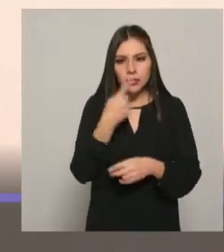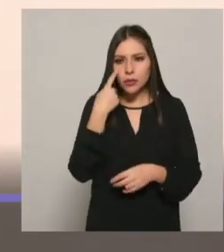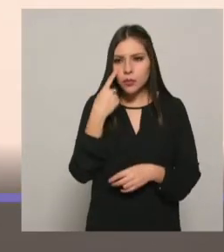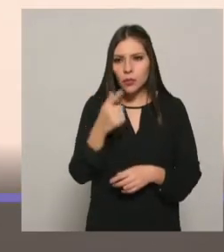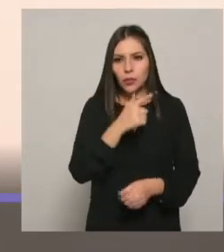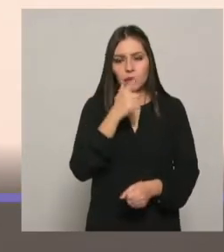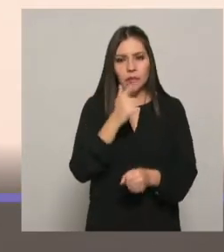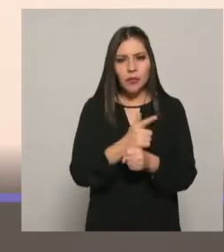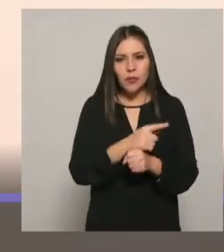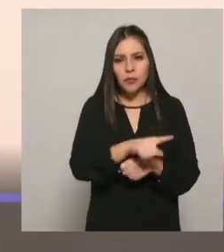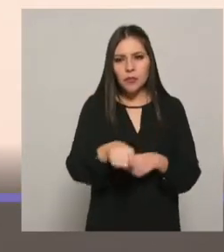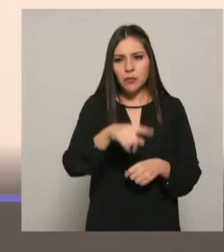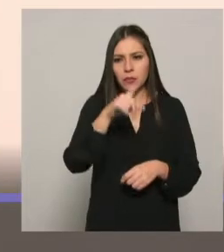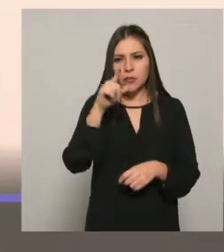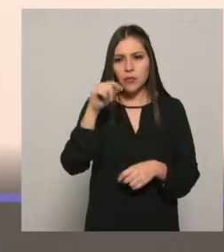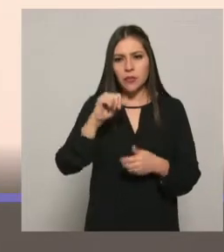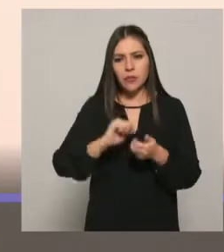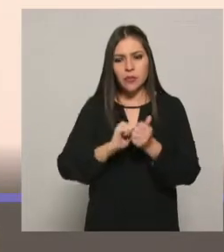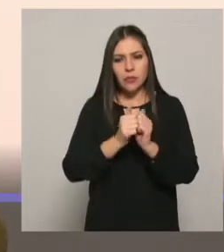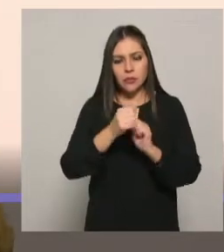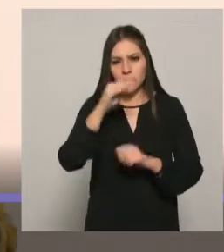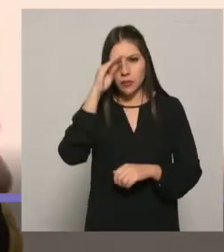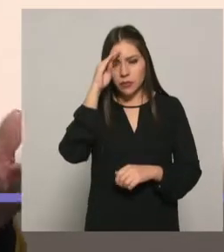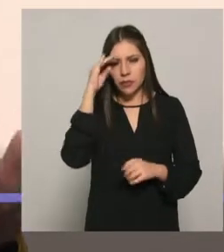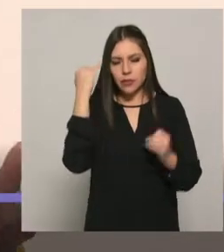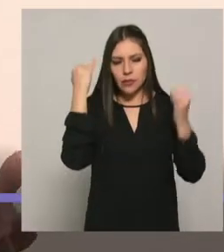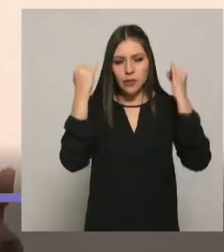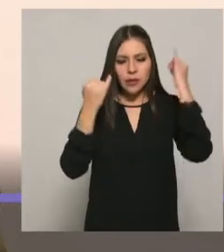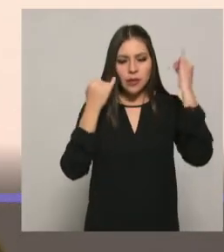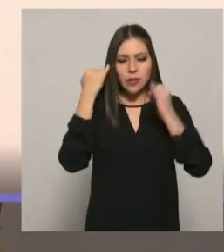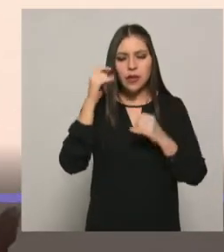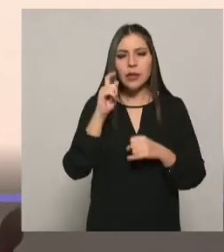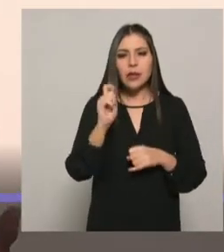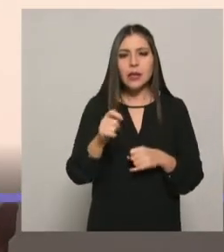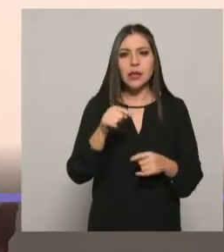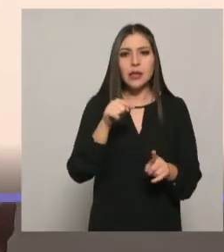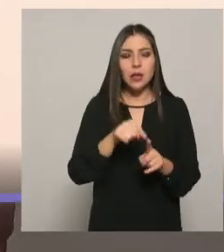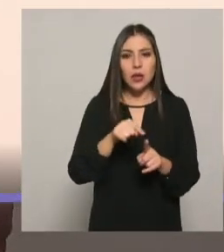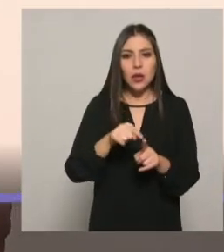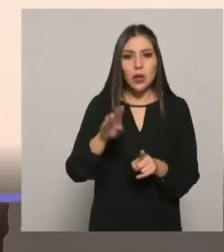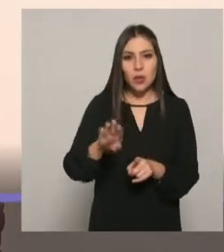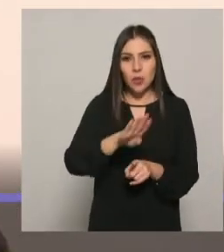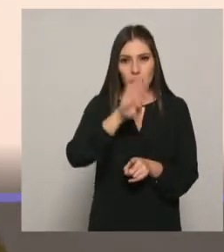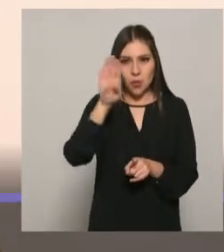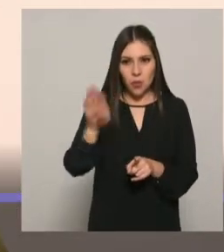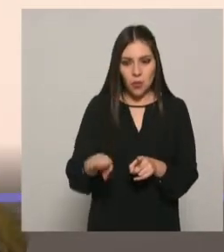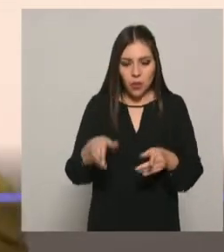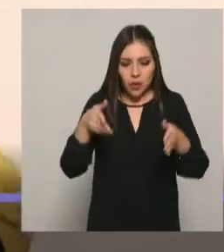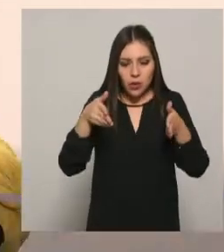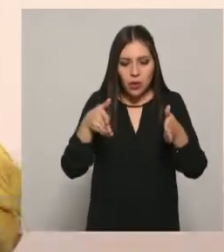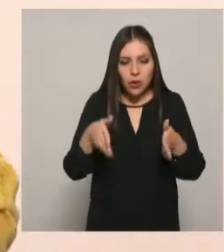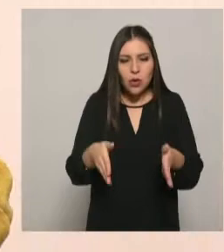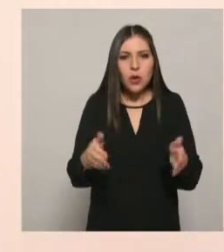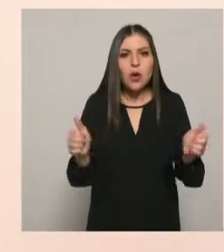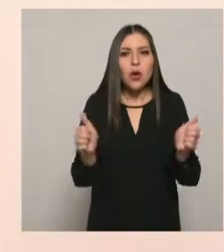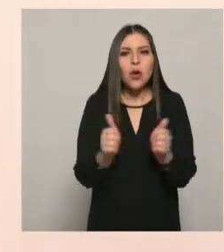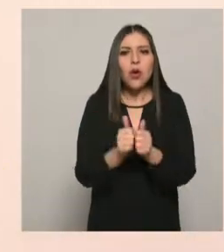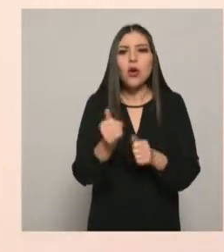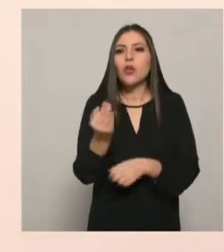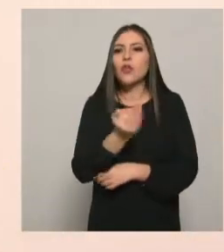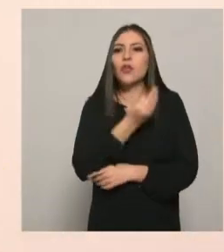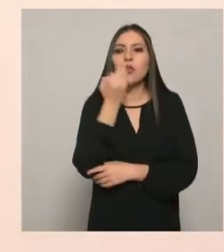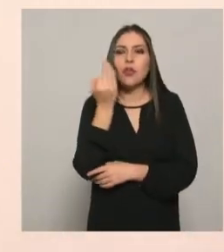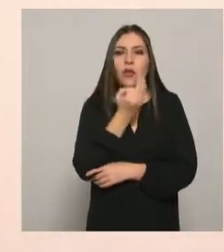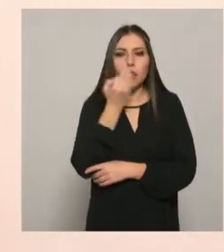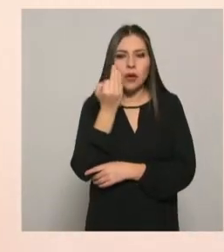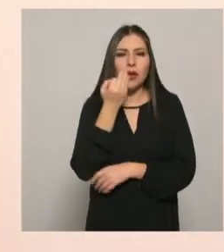a suponer que el muerto fue enterrado con una ofrenda de flores. ¿Con qué objeto?